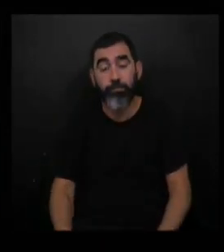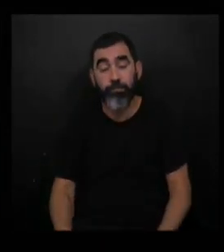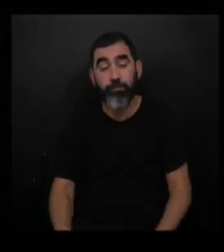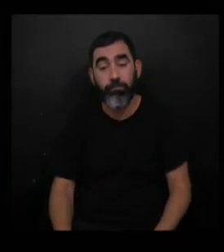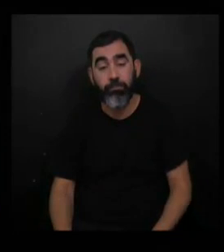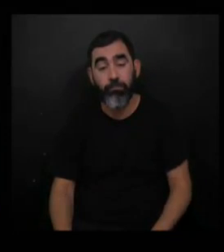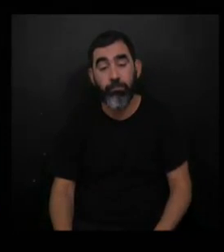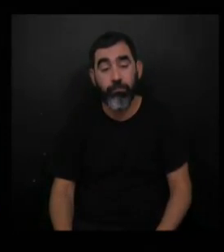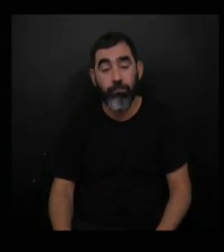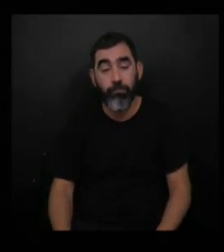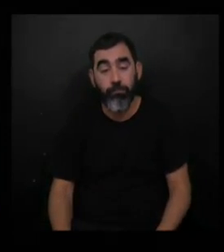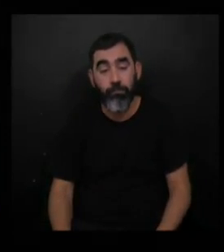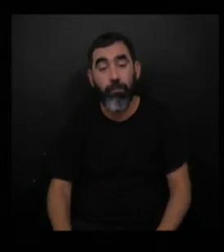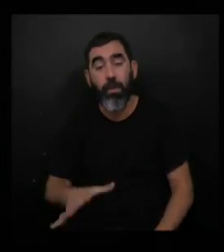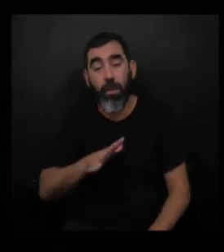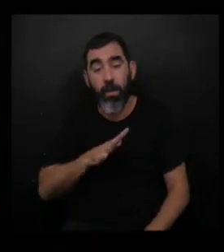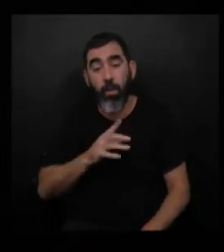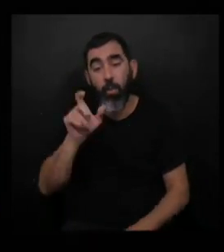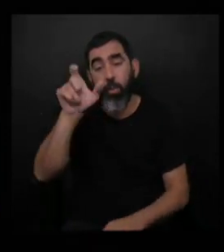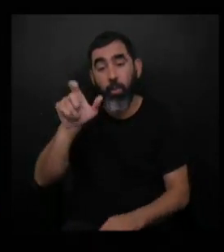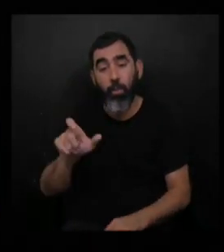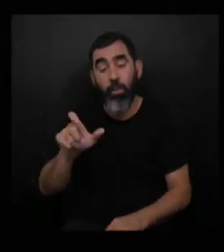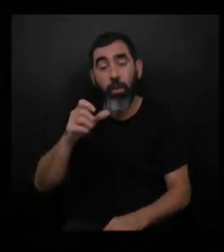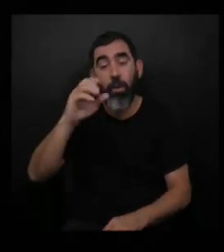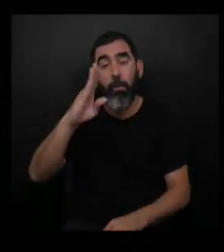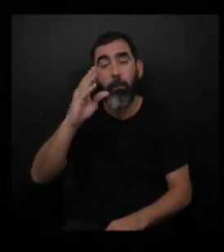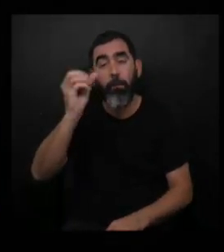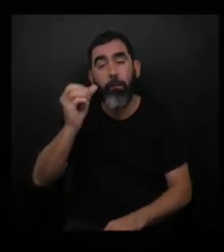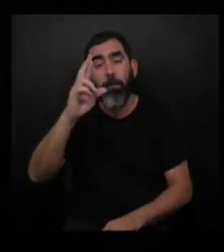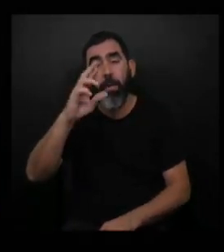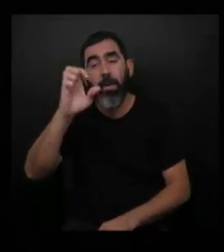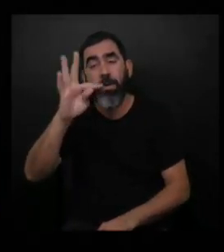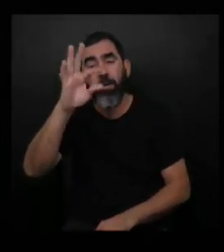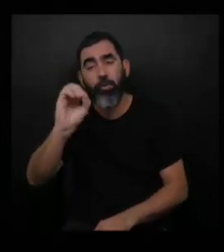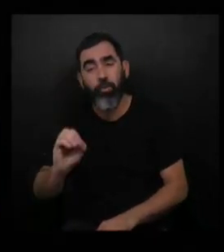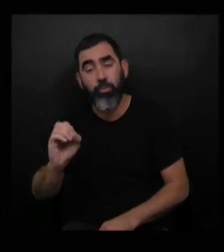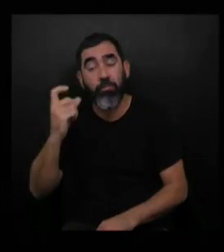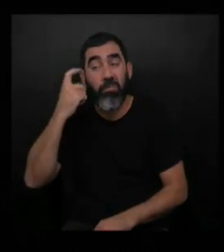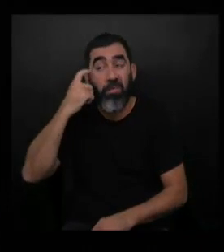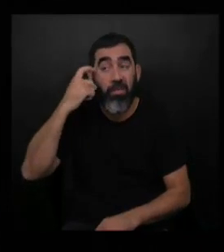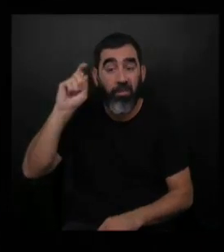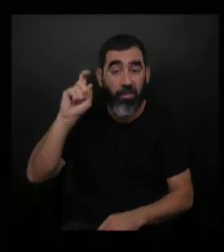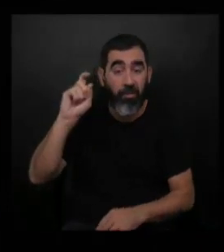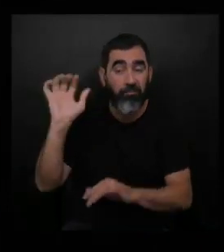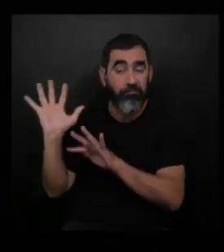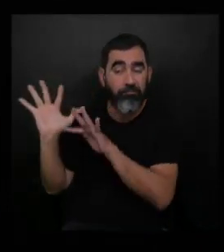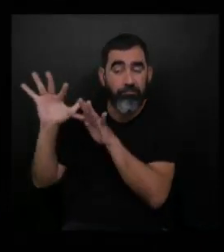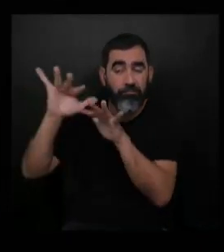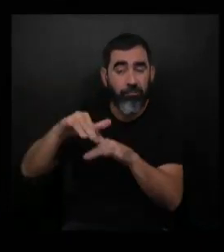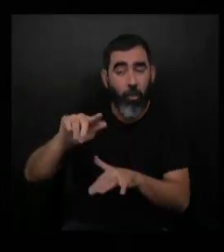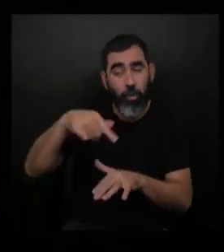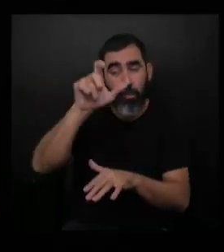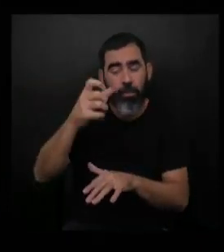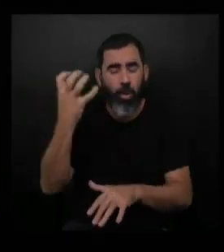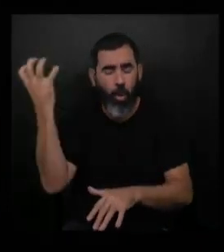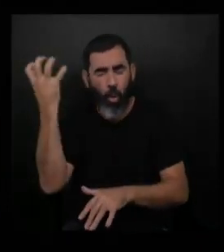es que aparece un señor llamado Wilfredo Pareto, cuyas ideas influenciaron a un señor